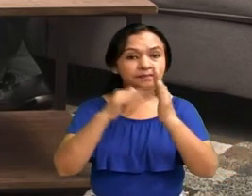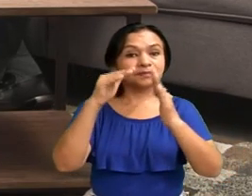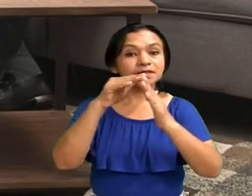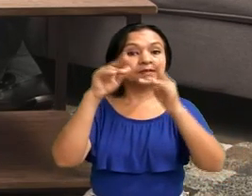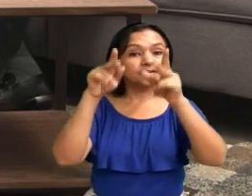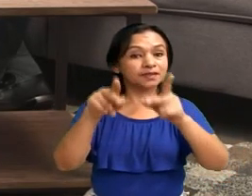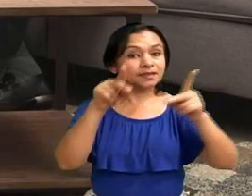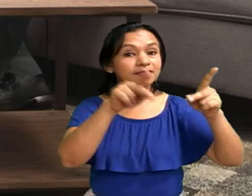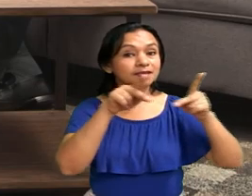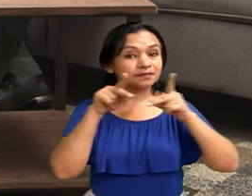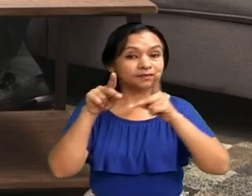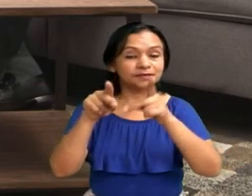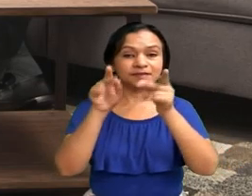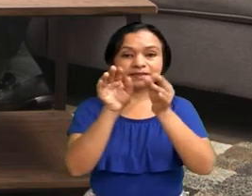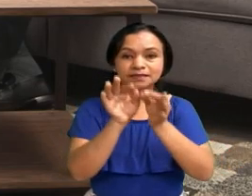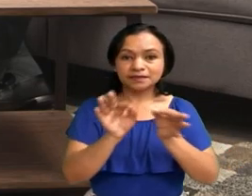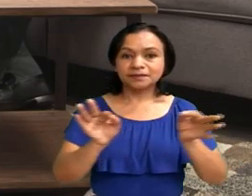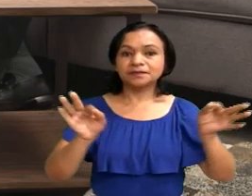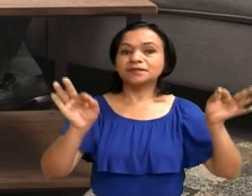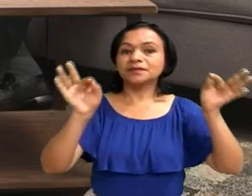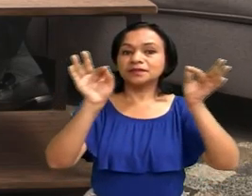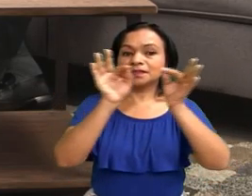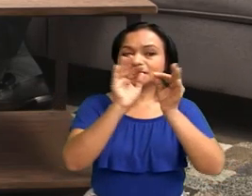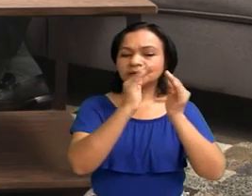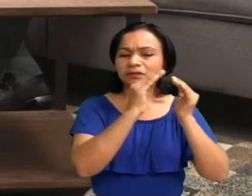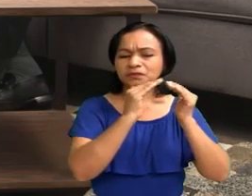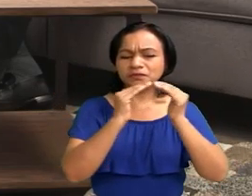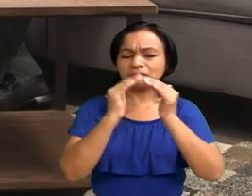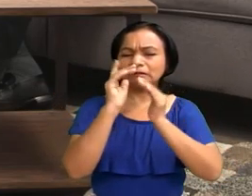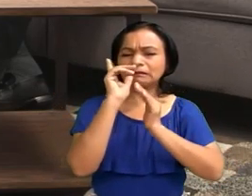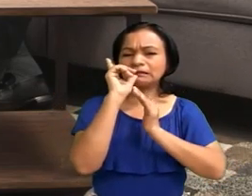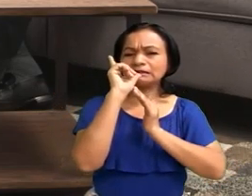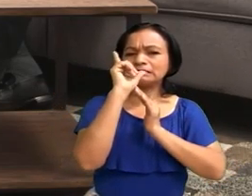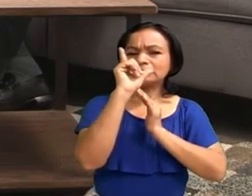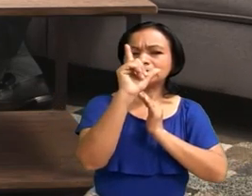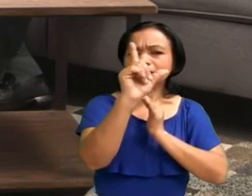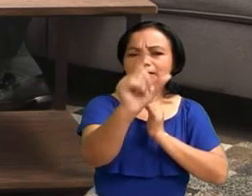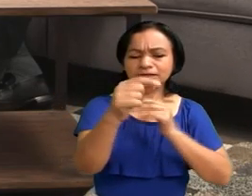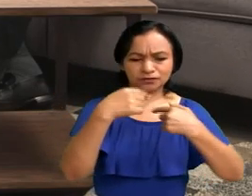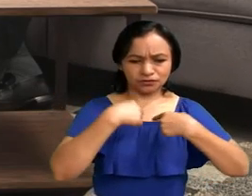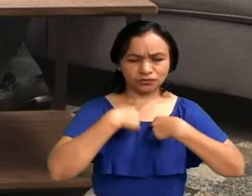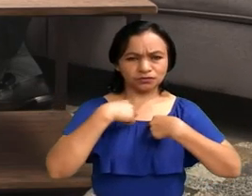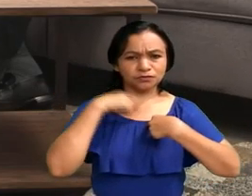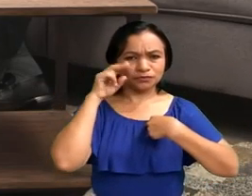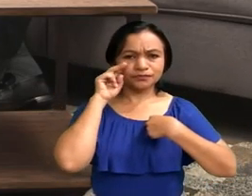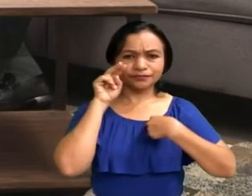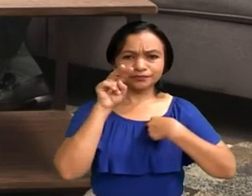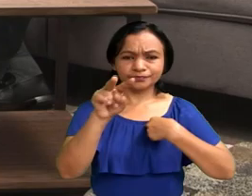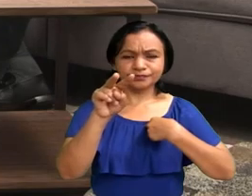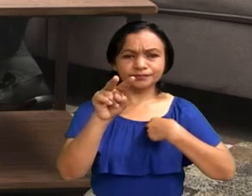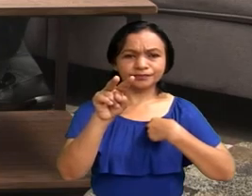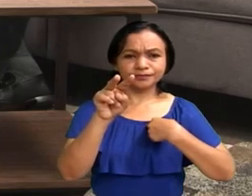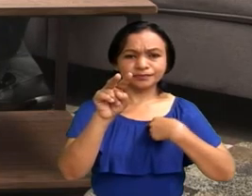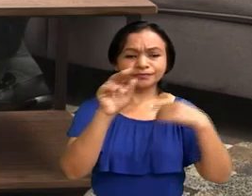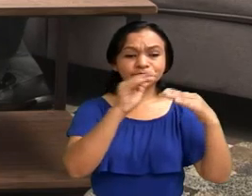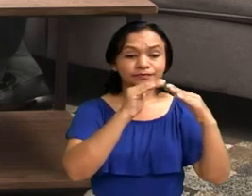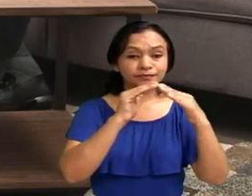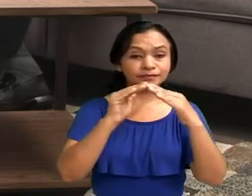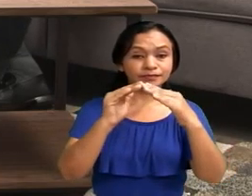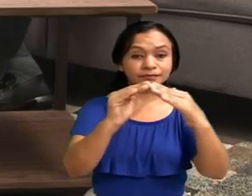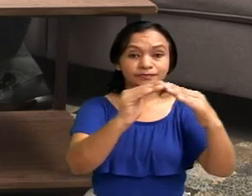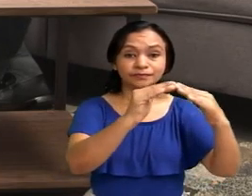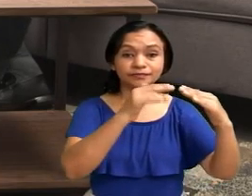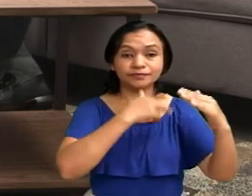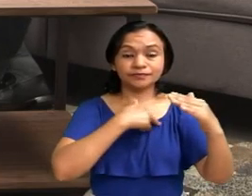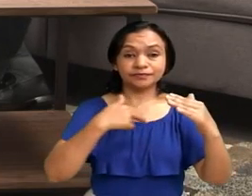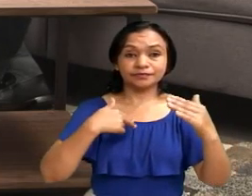una cuestión muy importante a partir de las comunidades, porque he tenido la oportunidad de estar en algunos lugares, específicamente comunidades en las que se hace, y